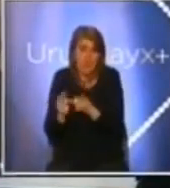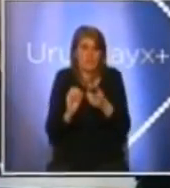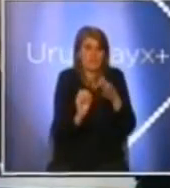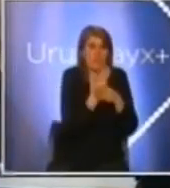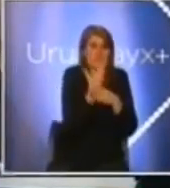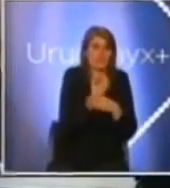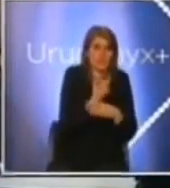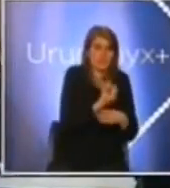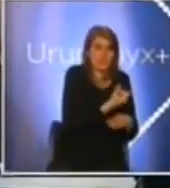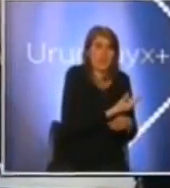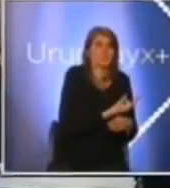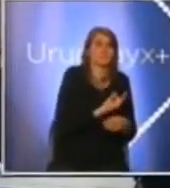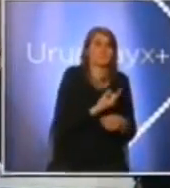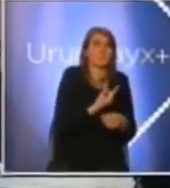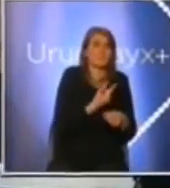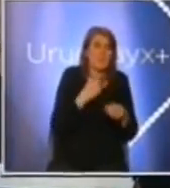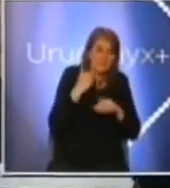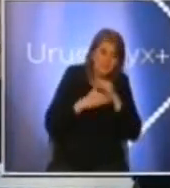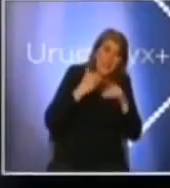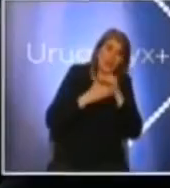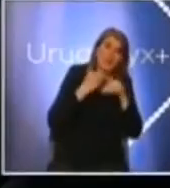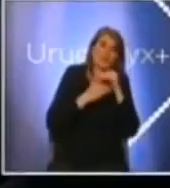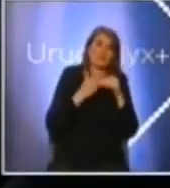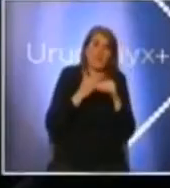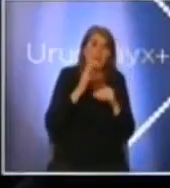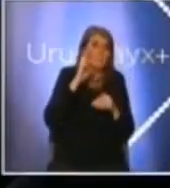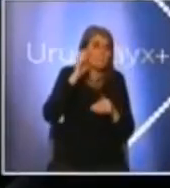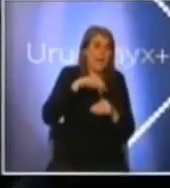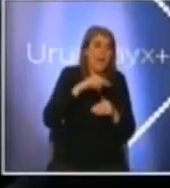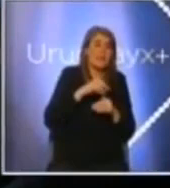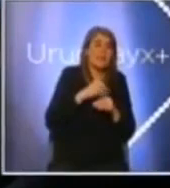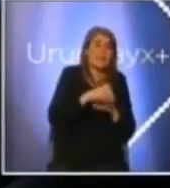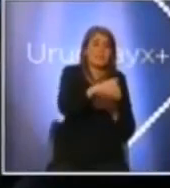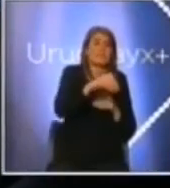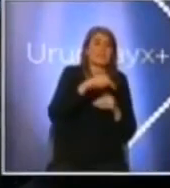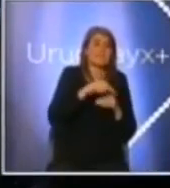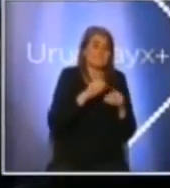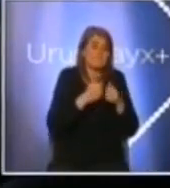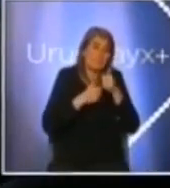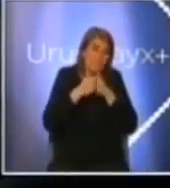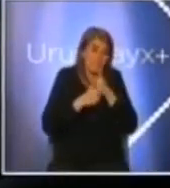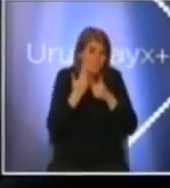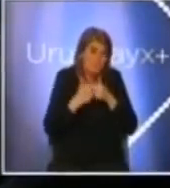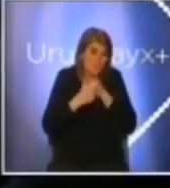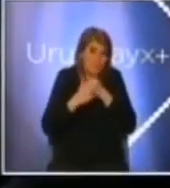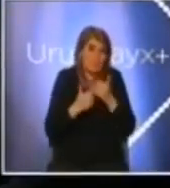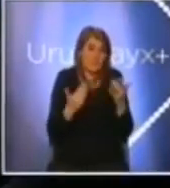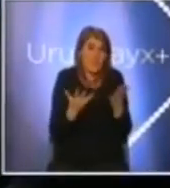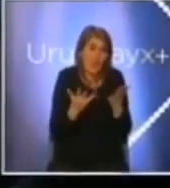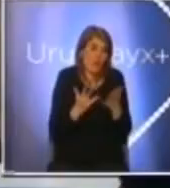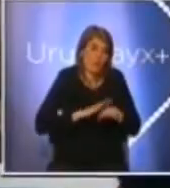valor. Tendremos que desarrollar y ejecutar los planes para los complejos competitivos tradicionales y